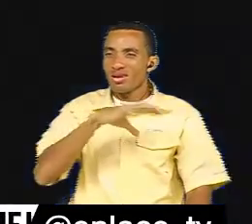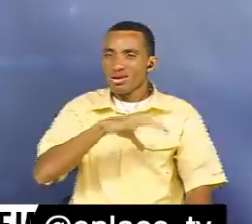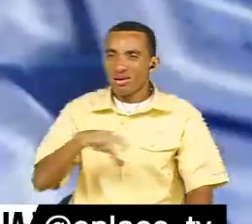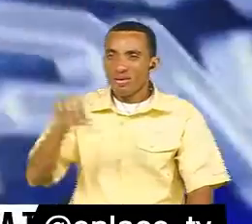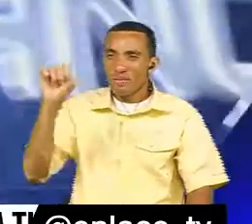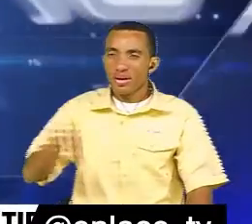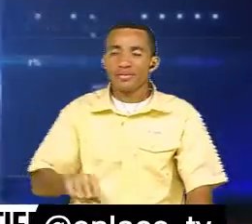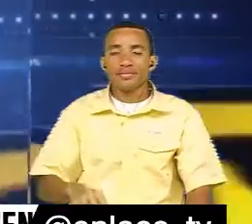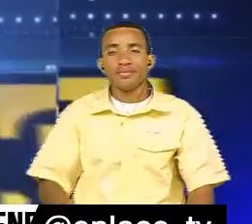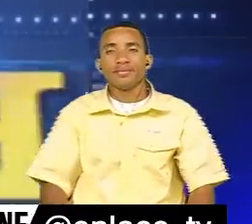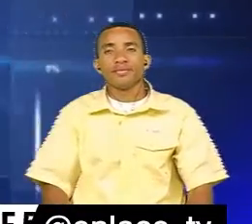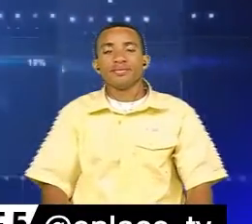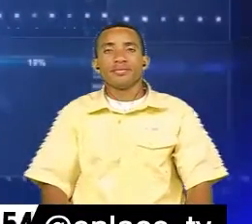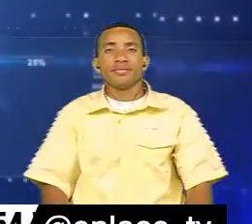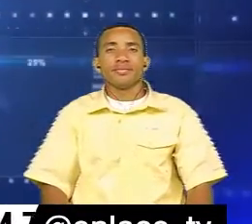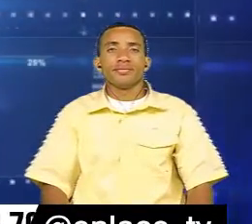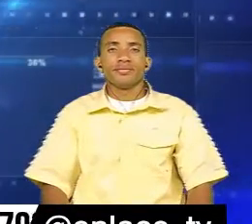reprochables.